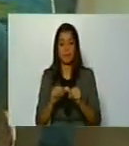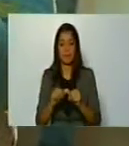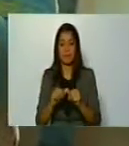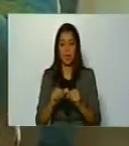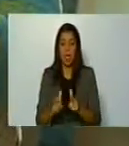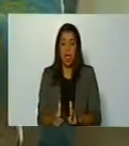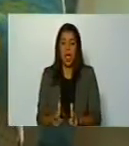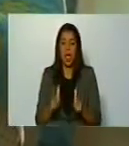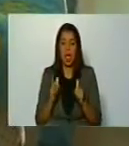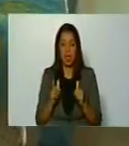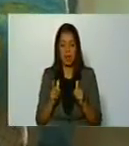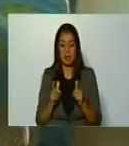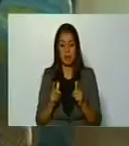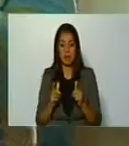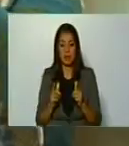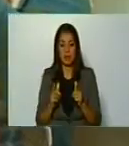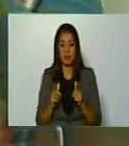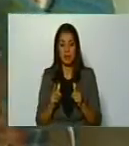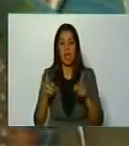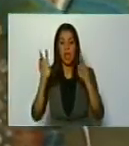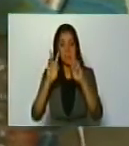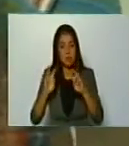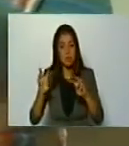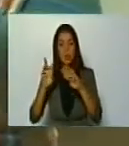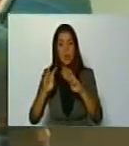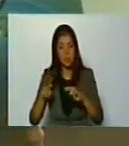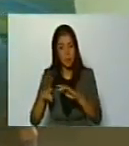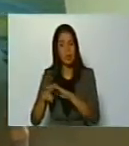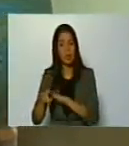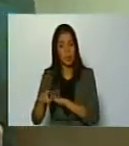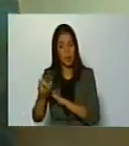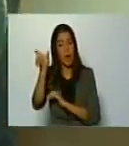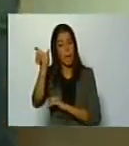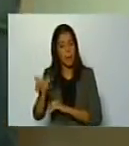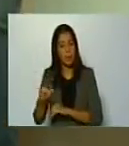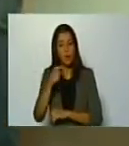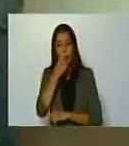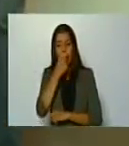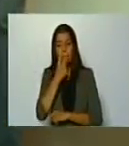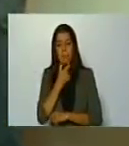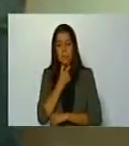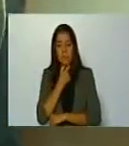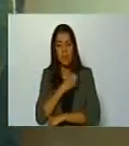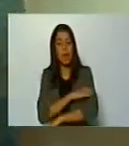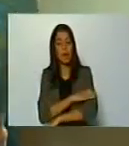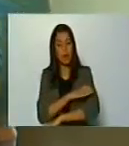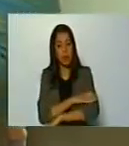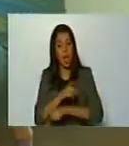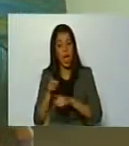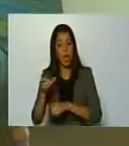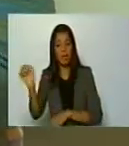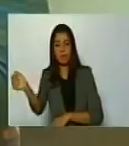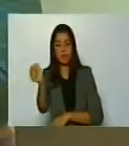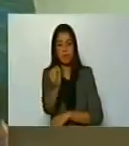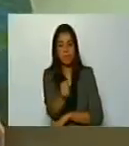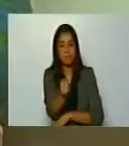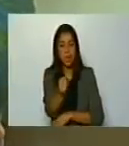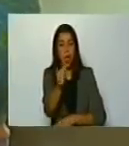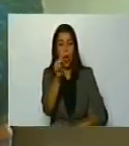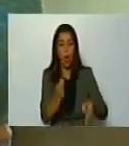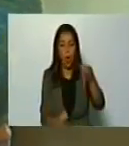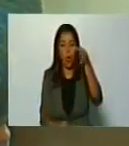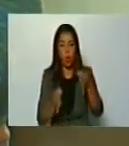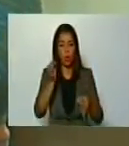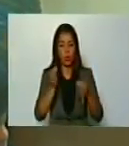autorizar la investigación de este señor para que sea juzgado